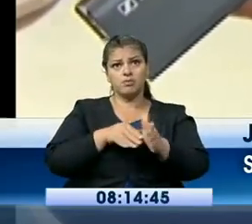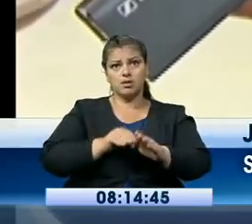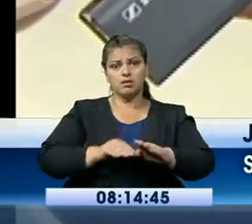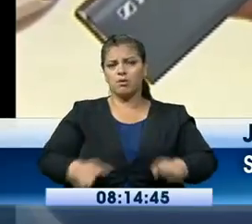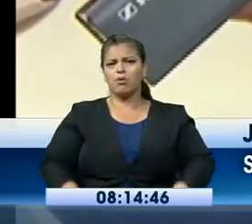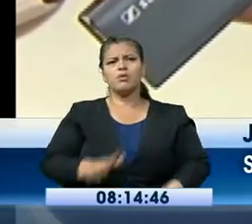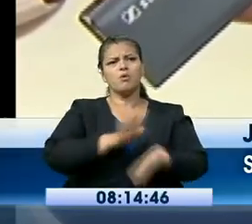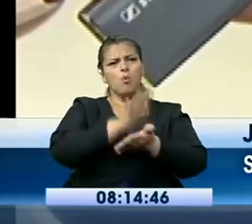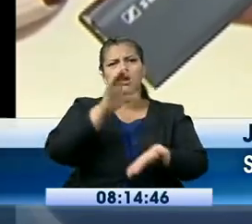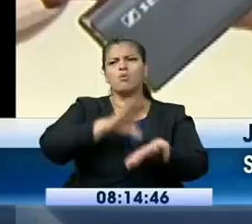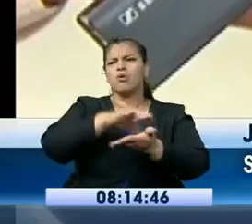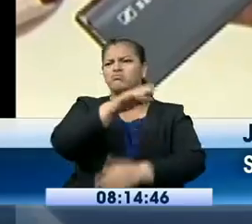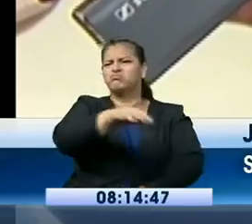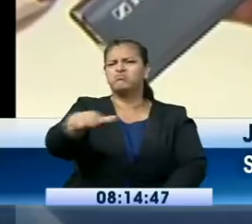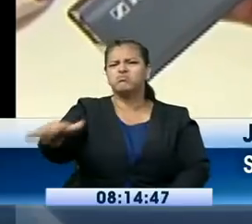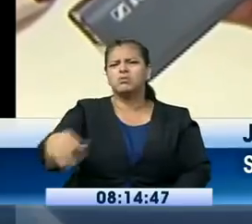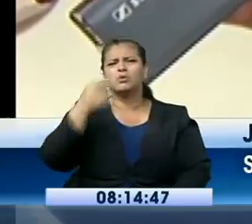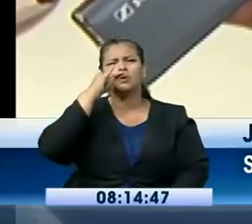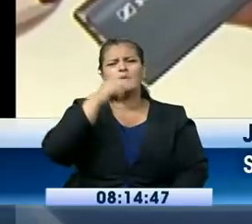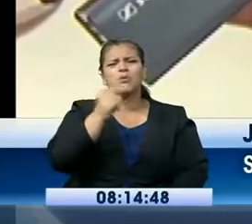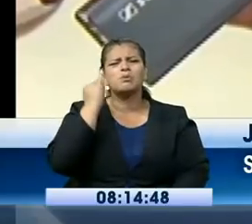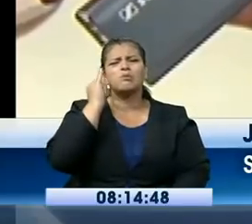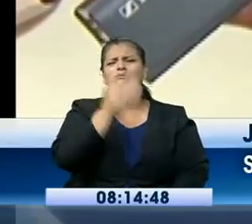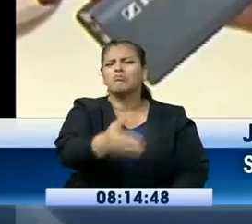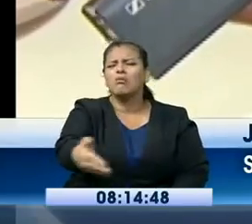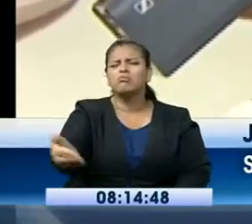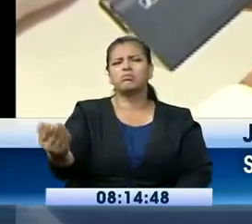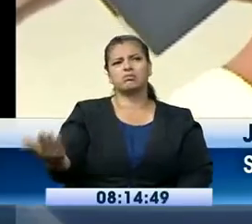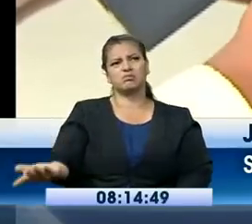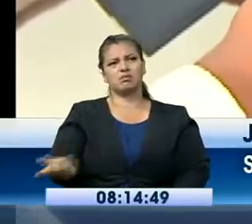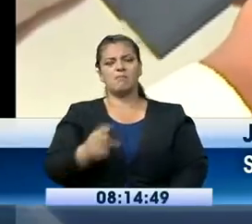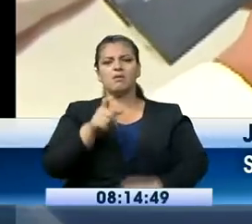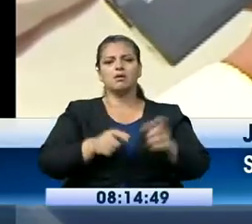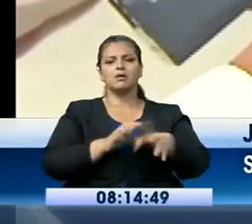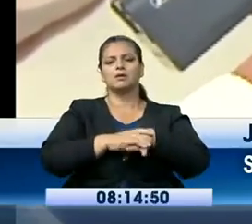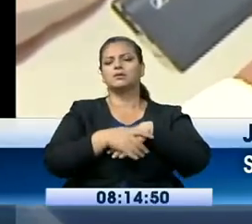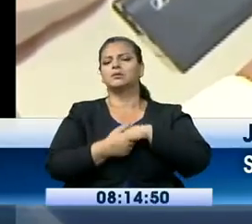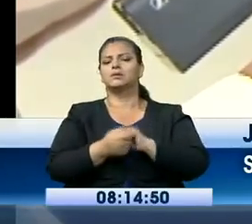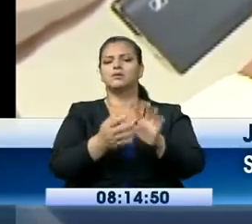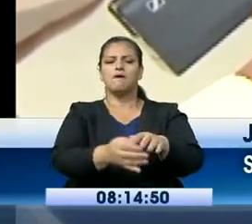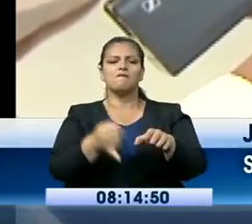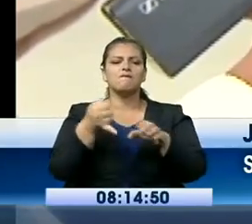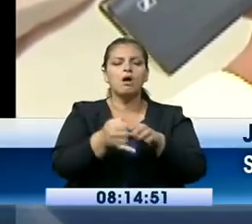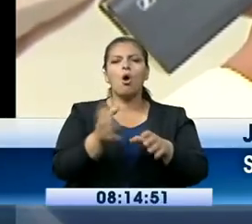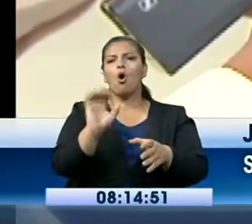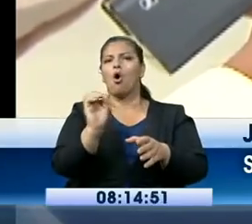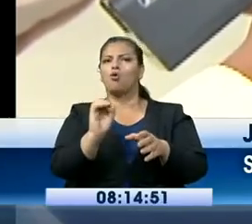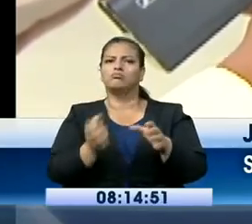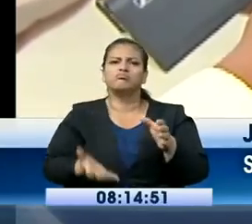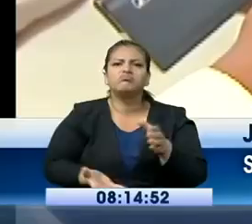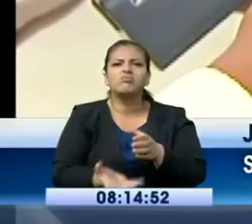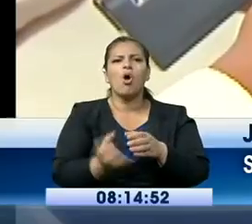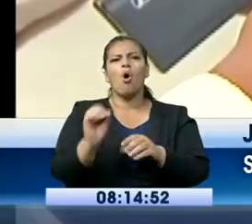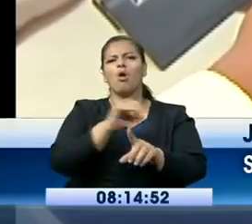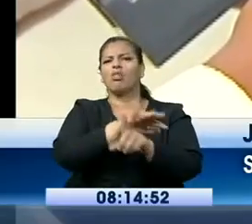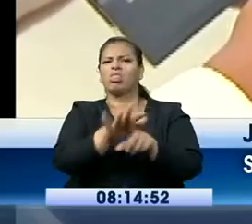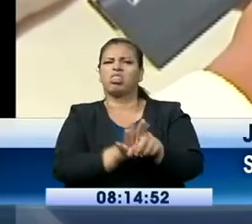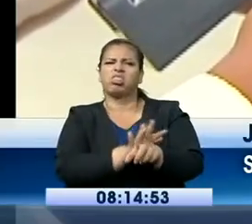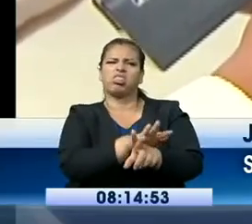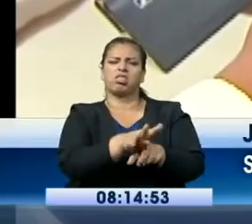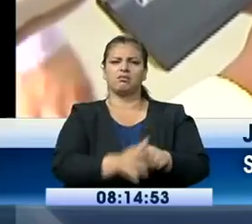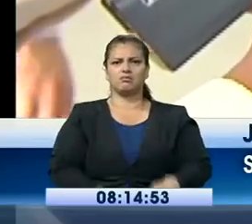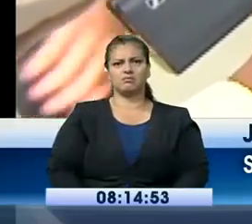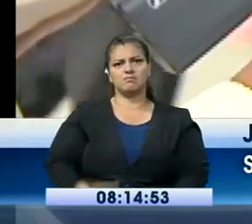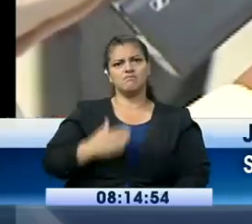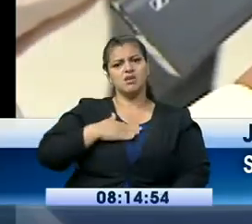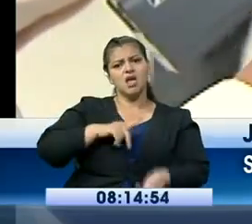gracias a dios a mi hermano a una chica de 16 años que supo comunicarnos imagínense que haiga pasado con una menor de 45 años